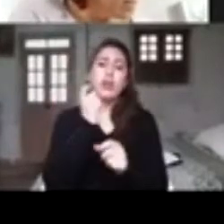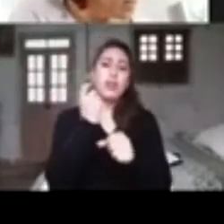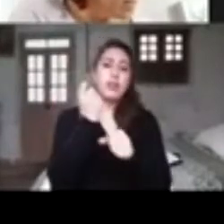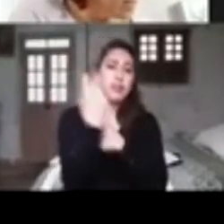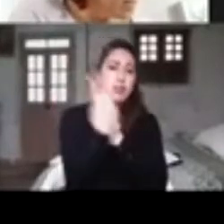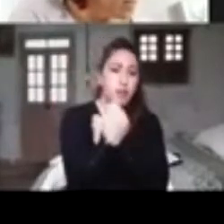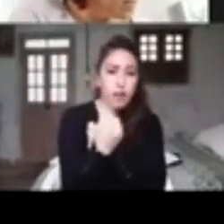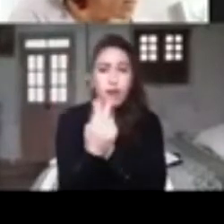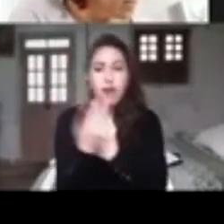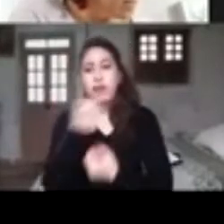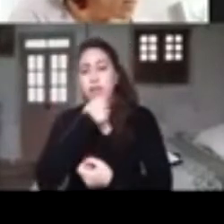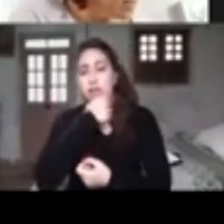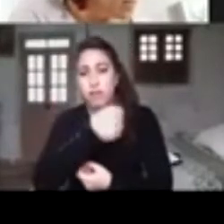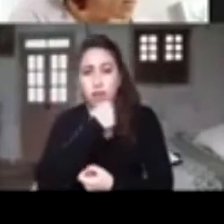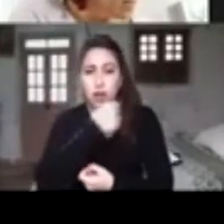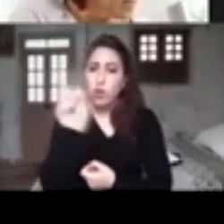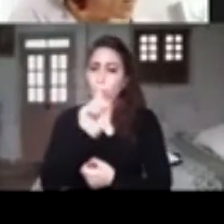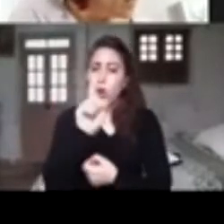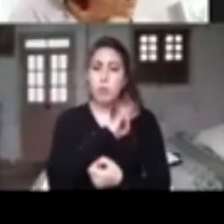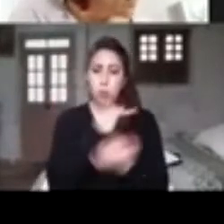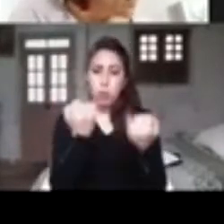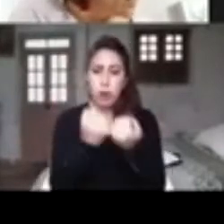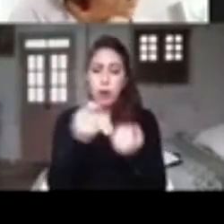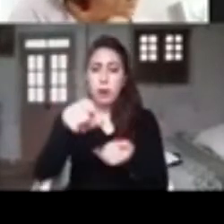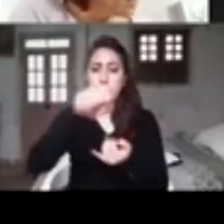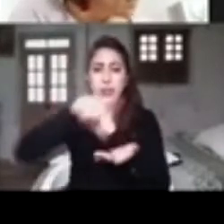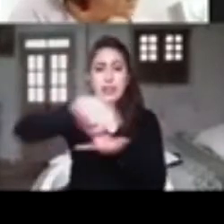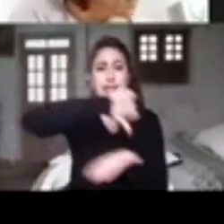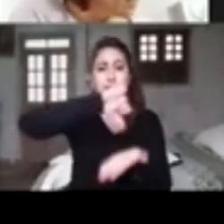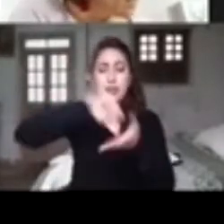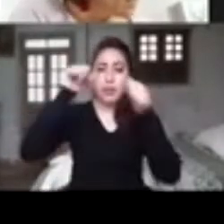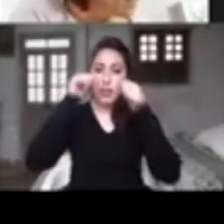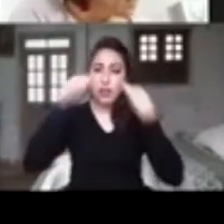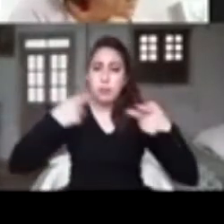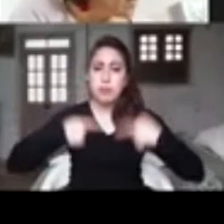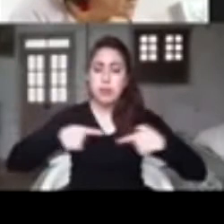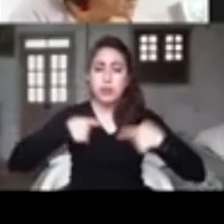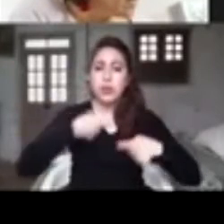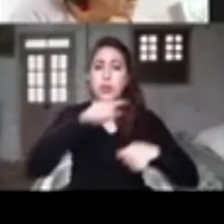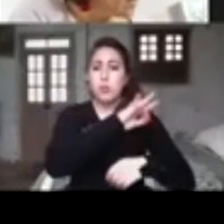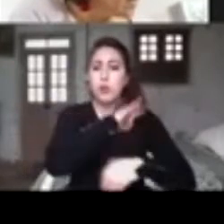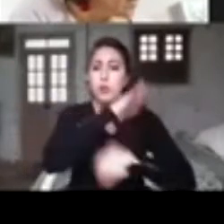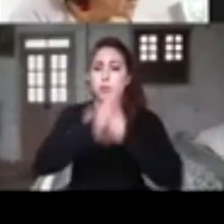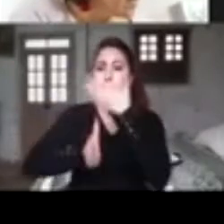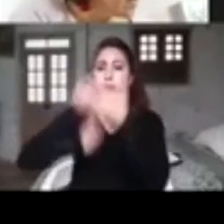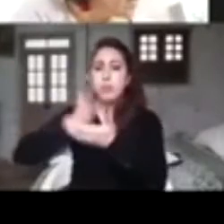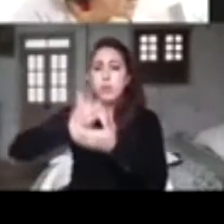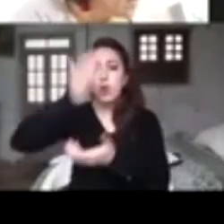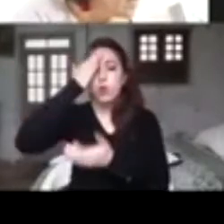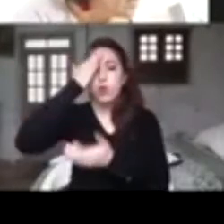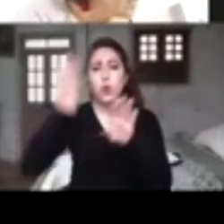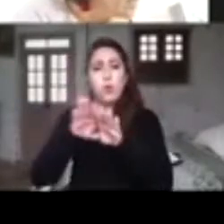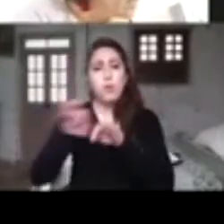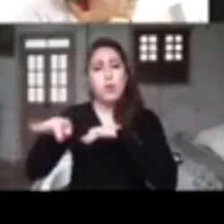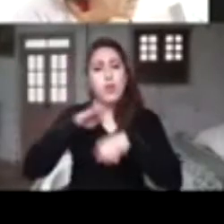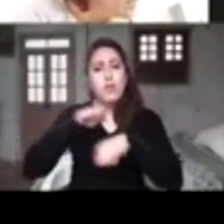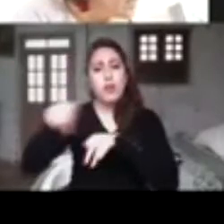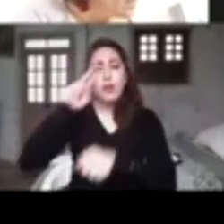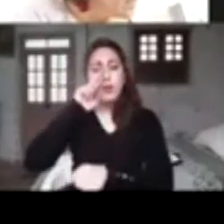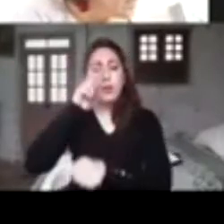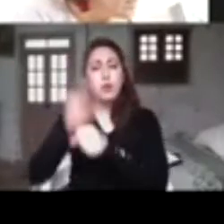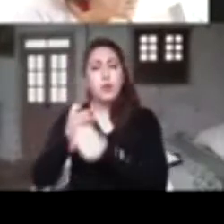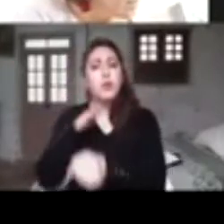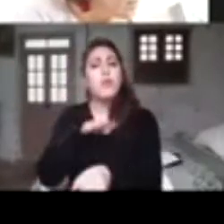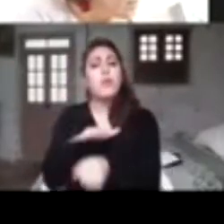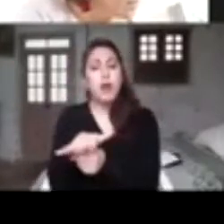nuestros módulos. Que la ciudadanía tenga claro cuáles son nuestras funciones, que tenga claro en qué